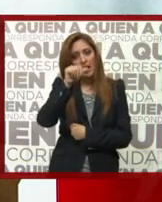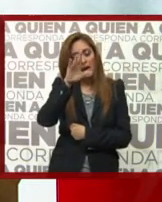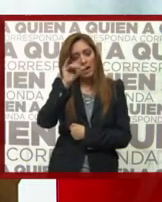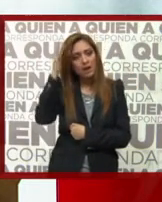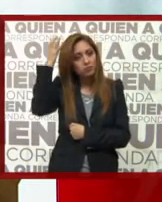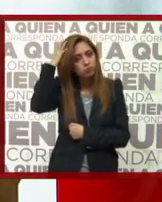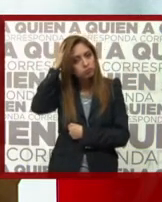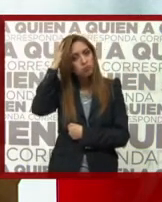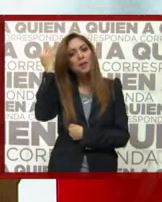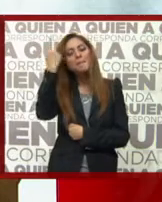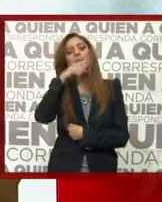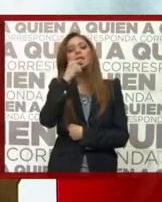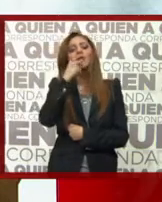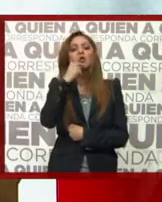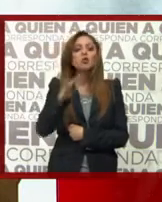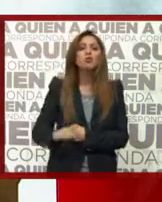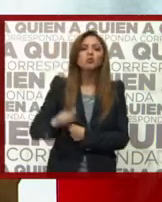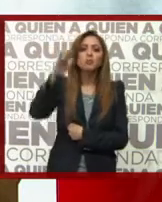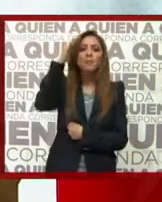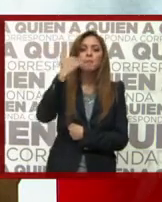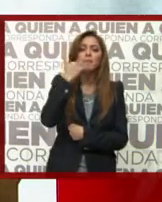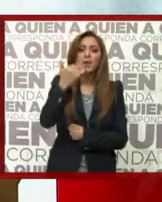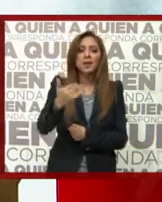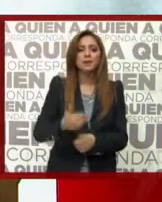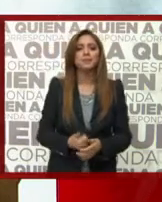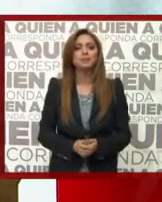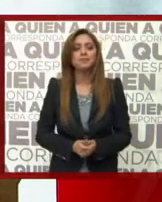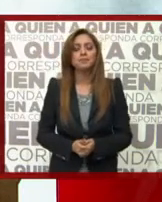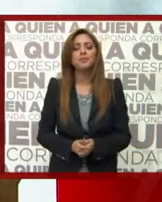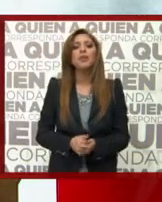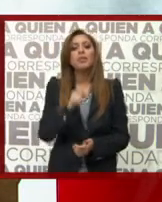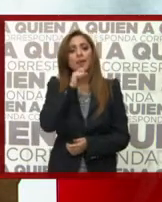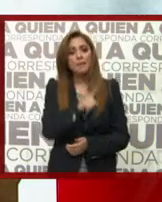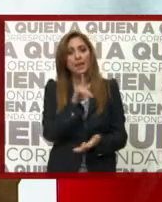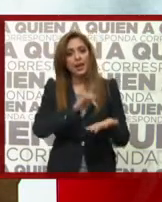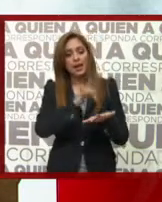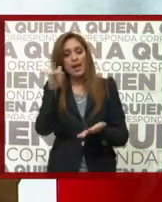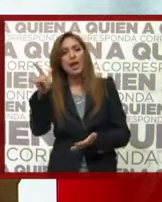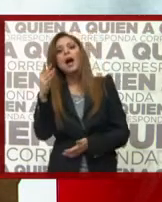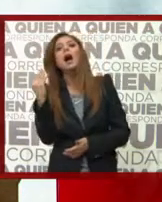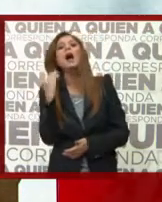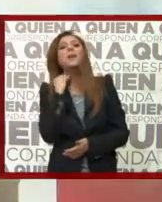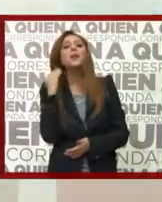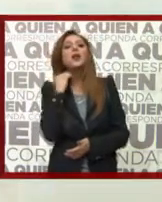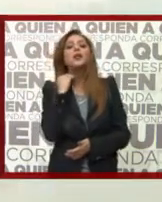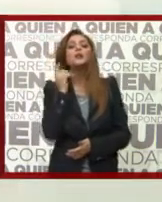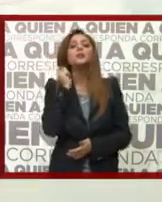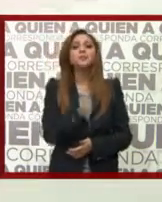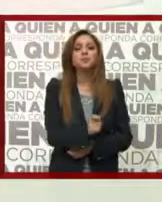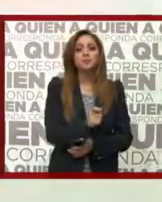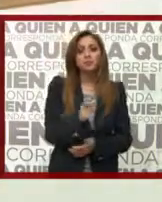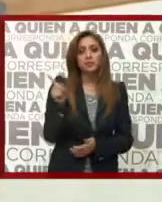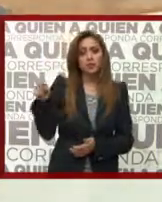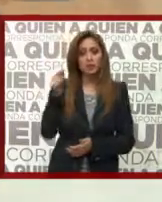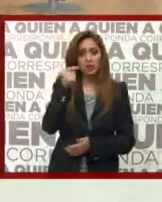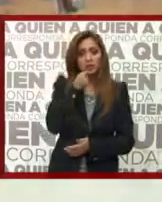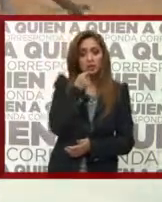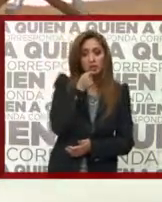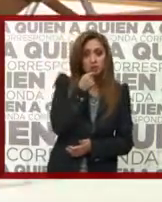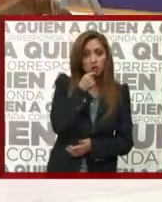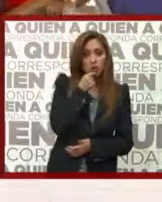que este niño tenga una infancia muy tranquila. Gracias también a los abogados que ayer me decían: el niño evidentemente no puede